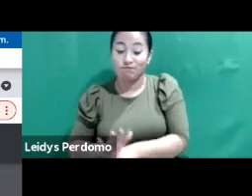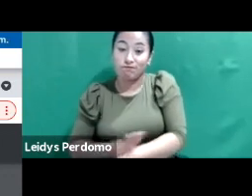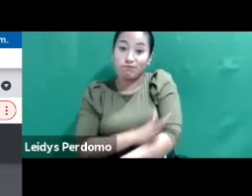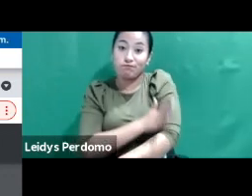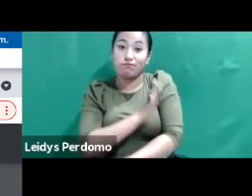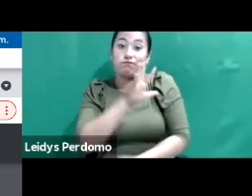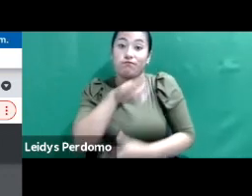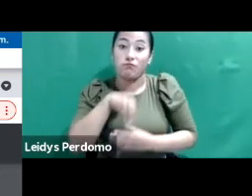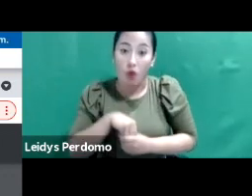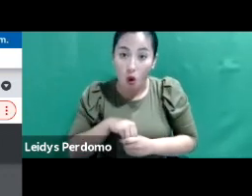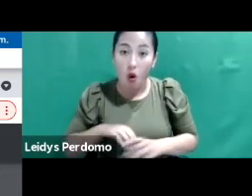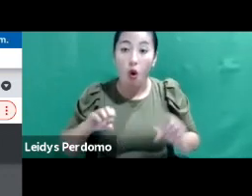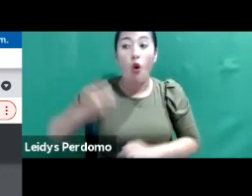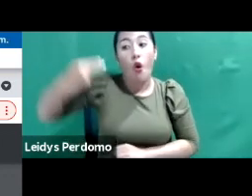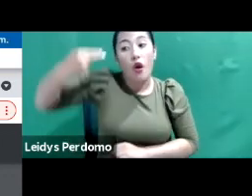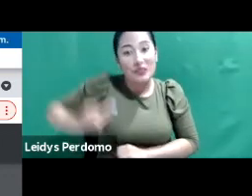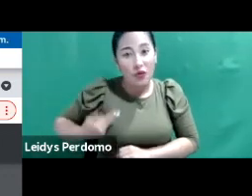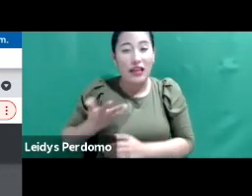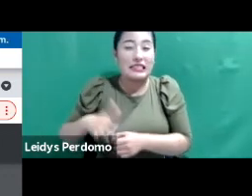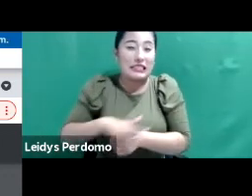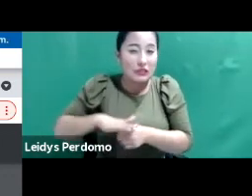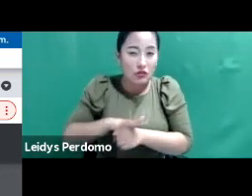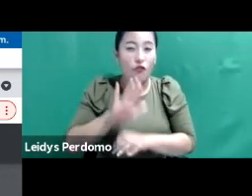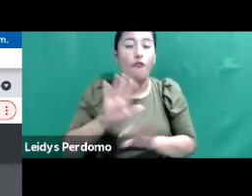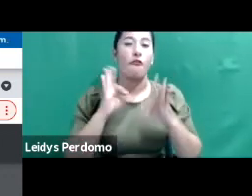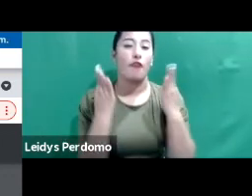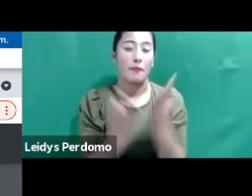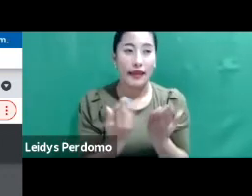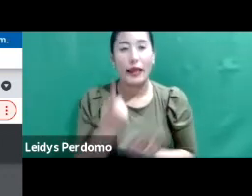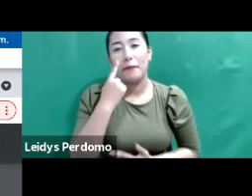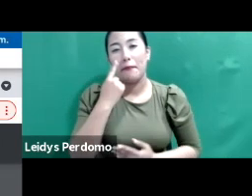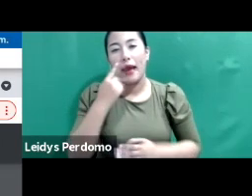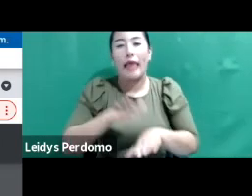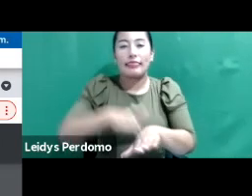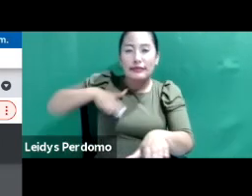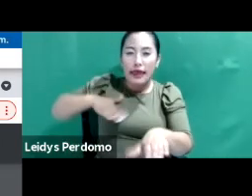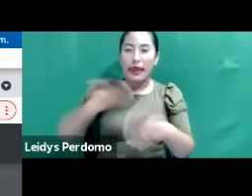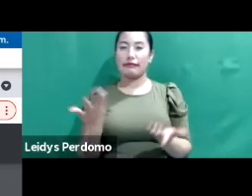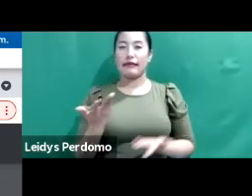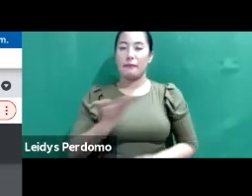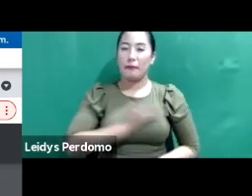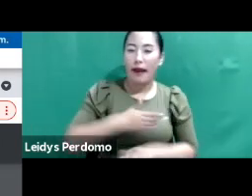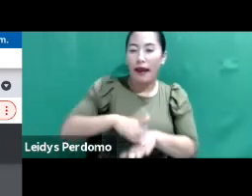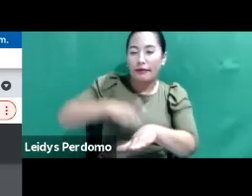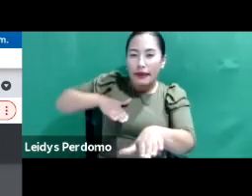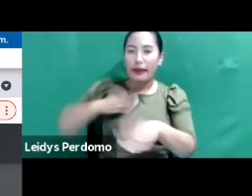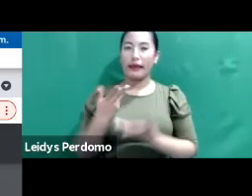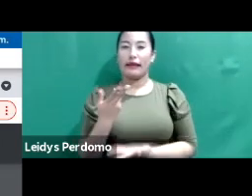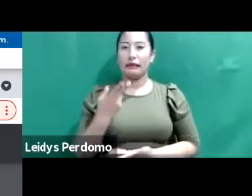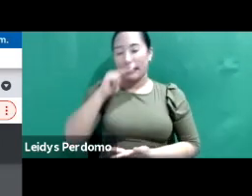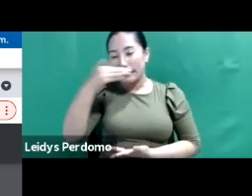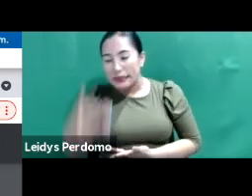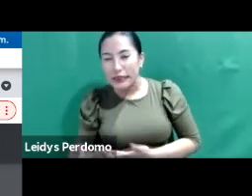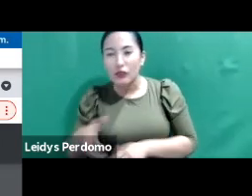familia, porque hay situaciones y antecedentes de la mamá, del papá, del mismo niño, de los